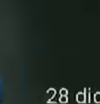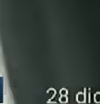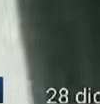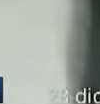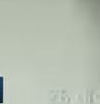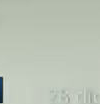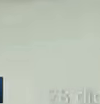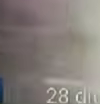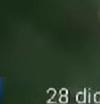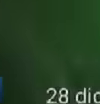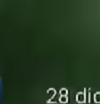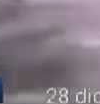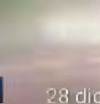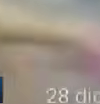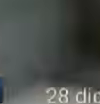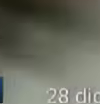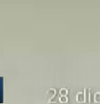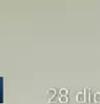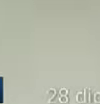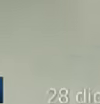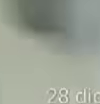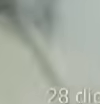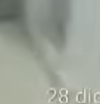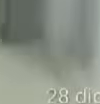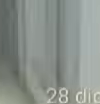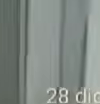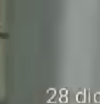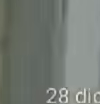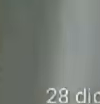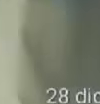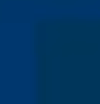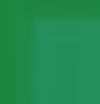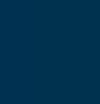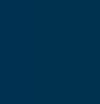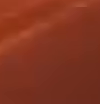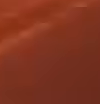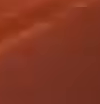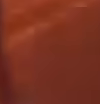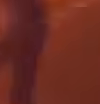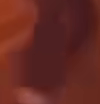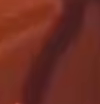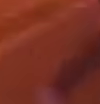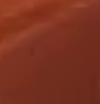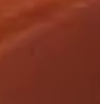extorsión y rescatan a 60 personas en Perú.